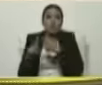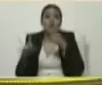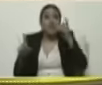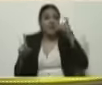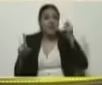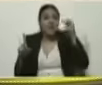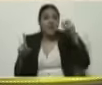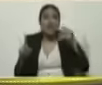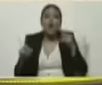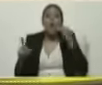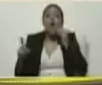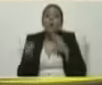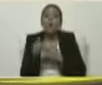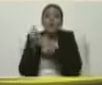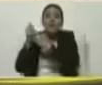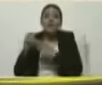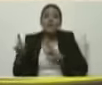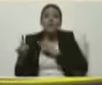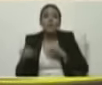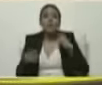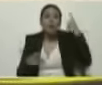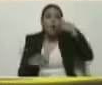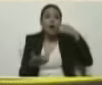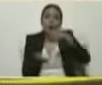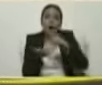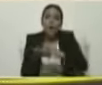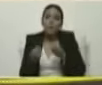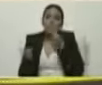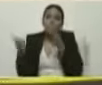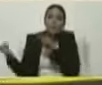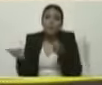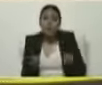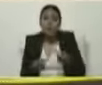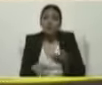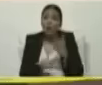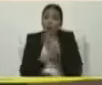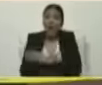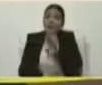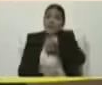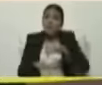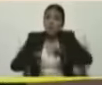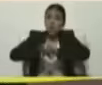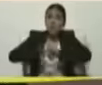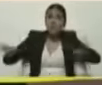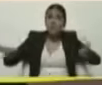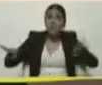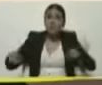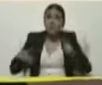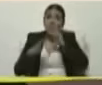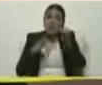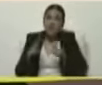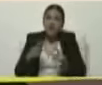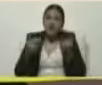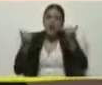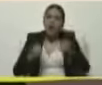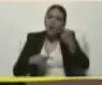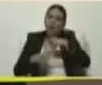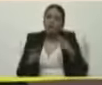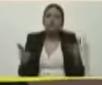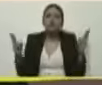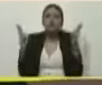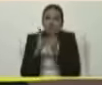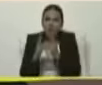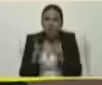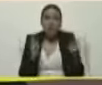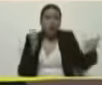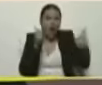carabobeño. Bienvenido. Si tuvimos distancias en el pasado, bueno, vamos a encontrarnos, a